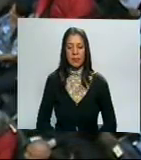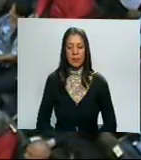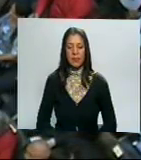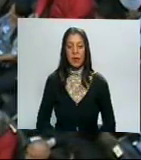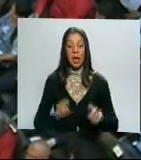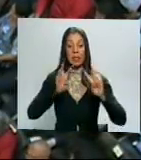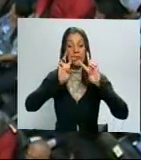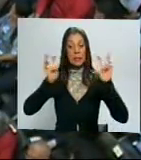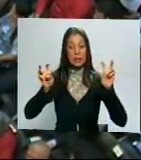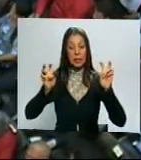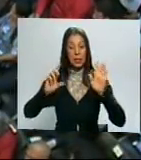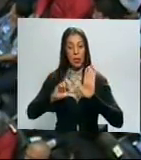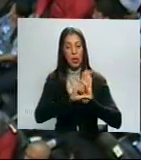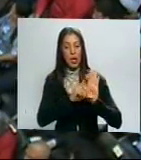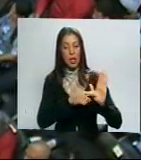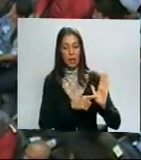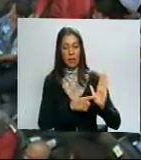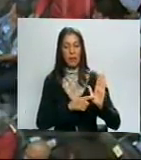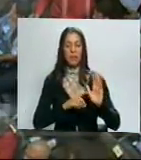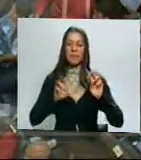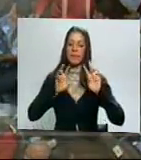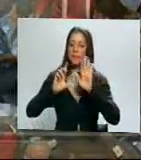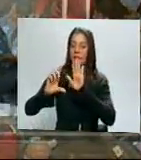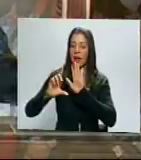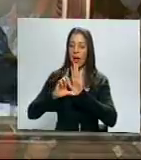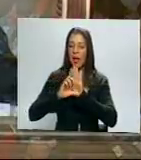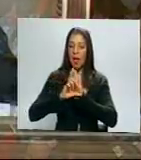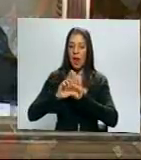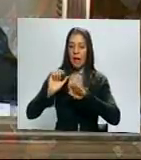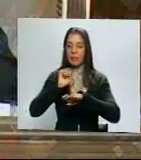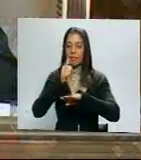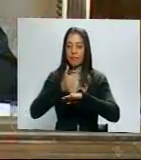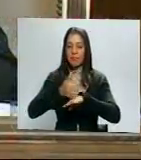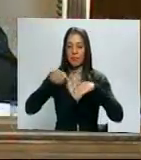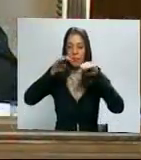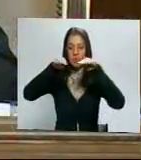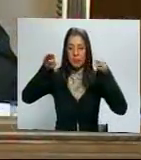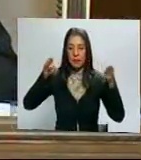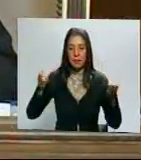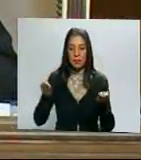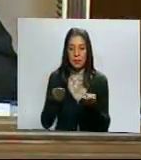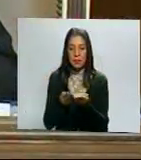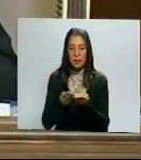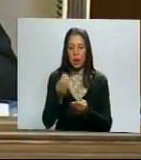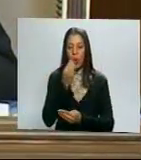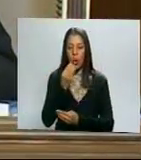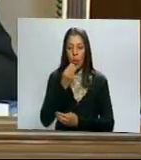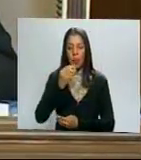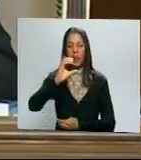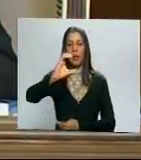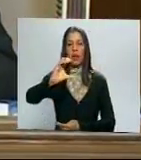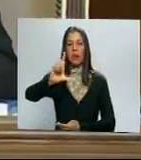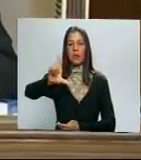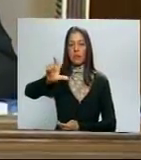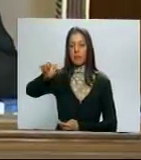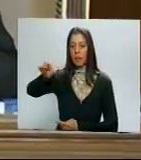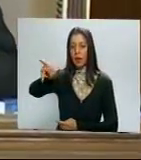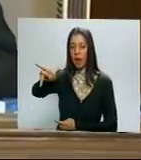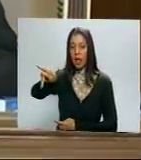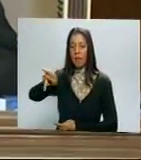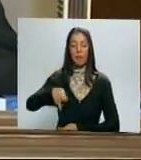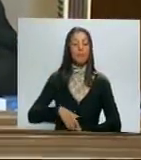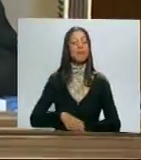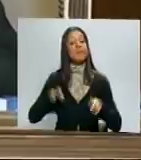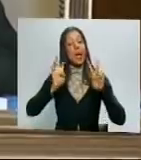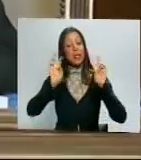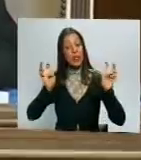Título de la ley: Ley Constitucional del Comité Local de Abastecimiento y Producción. Se somete a aprobación el